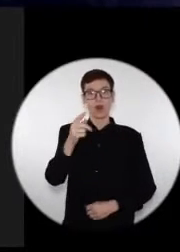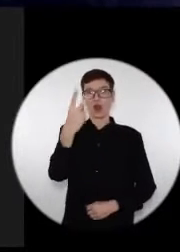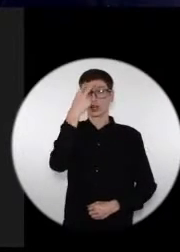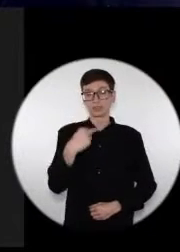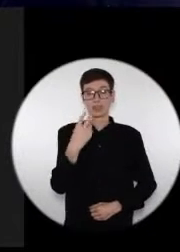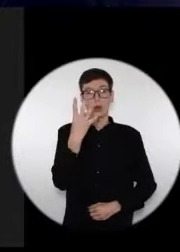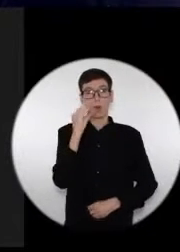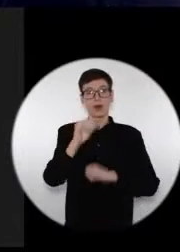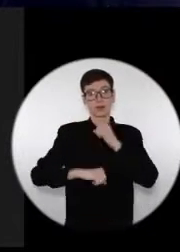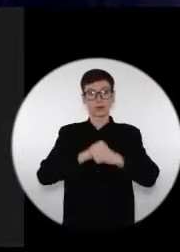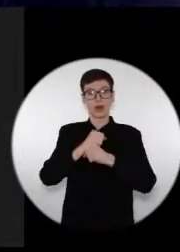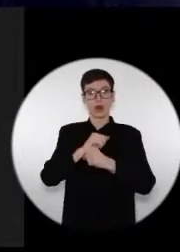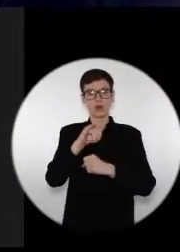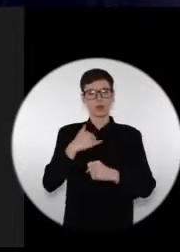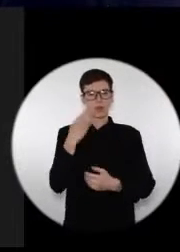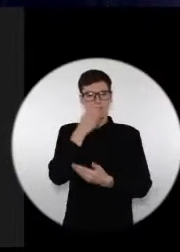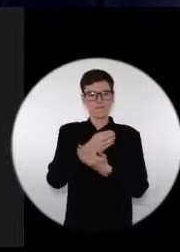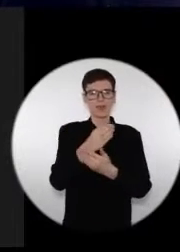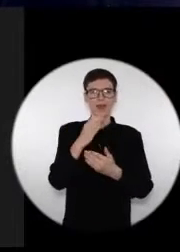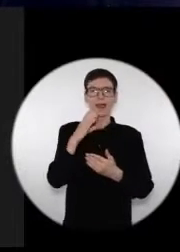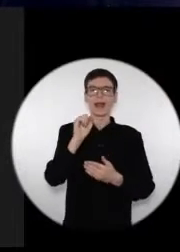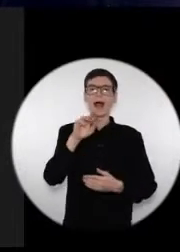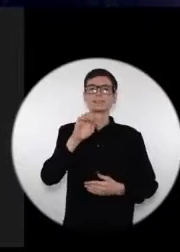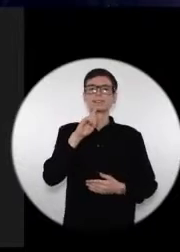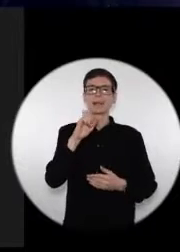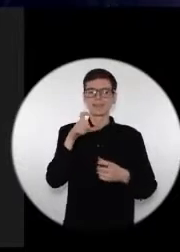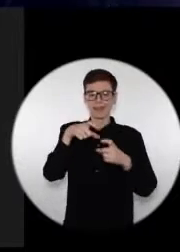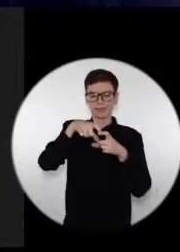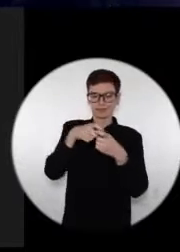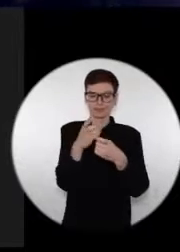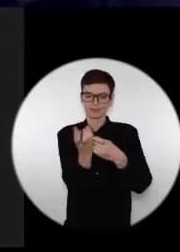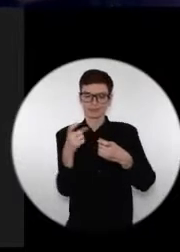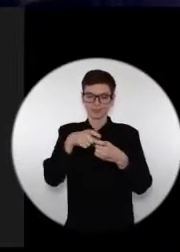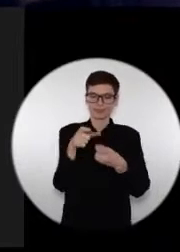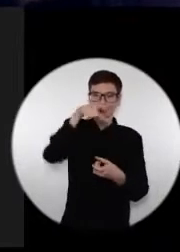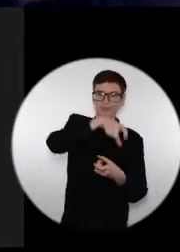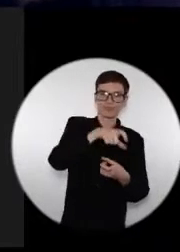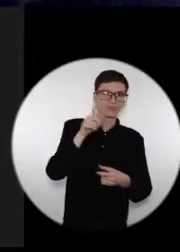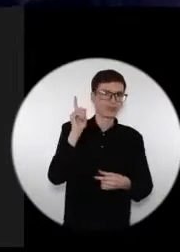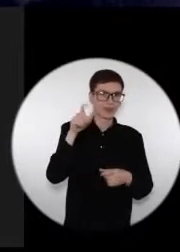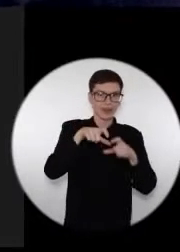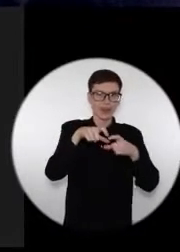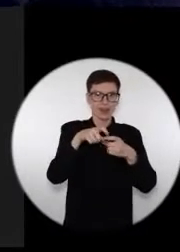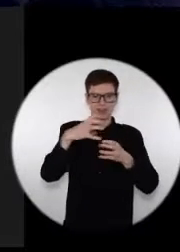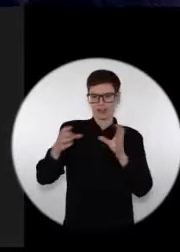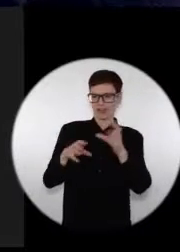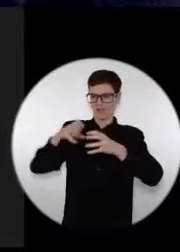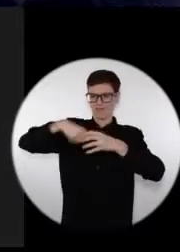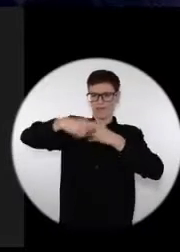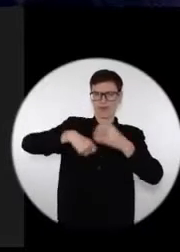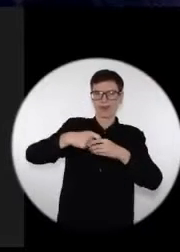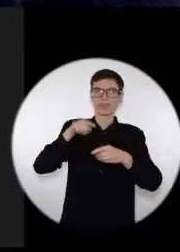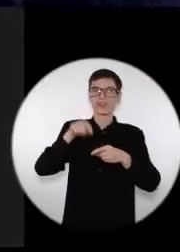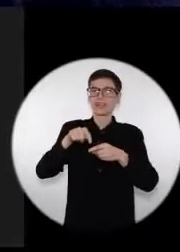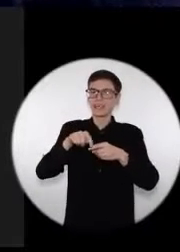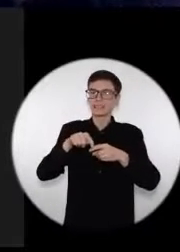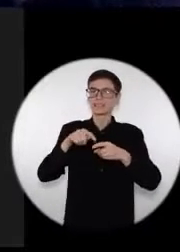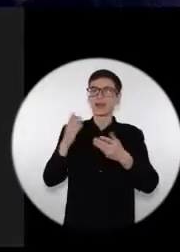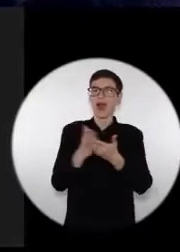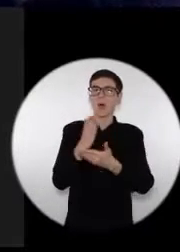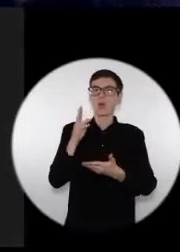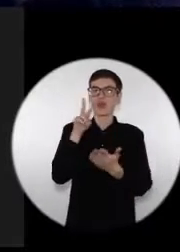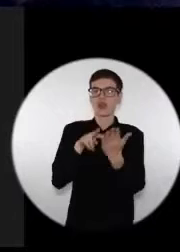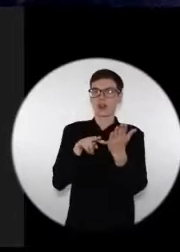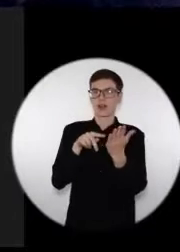nos llegó a los 42 y encontrarme con estos atados gigantes de cassettes envueltos en unos elásticos que eran los